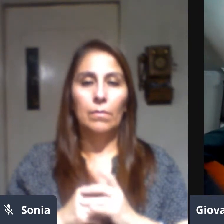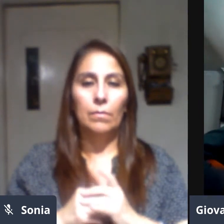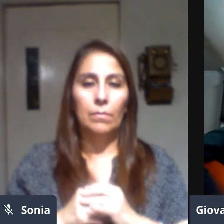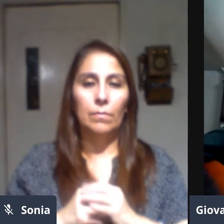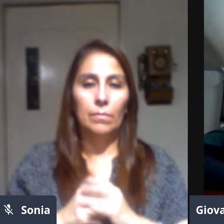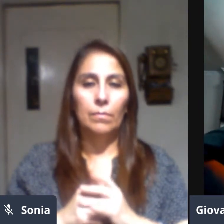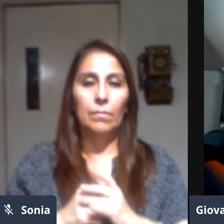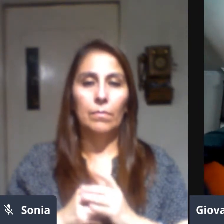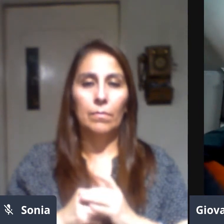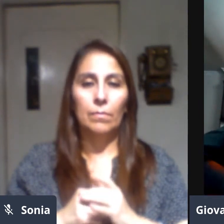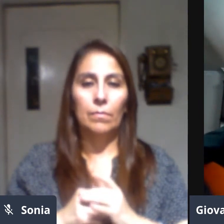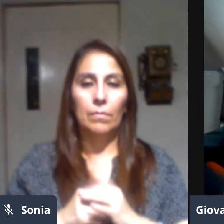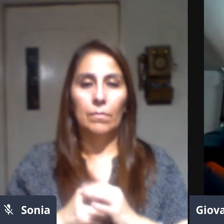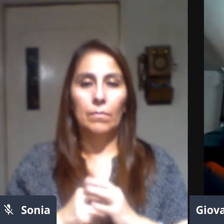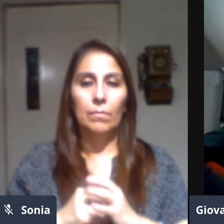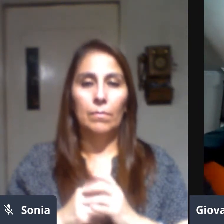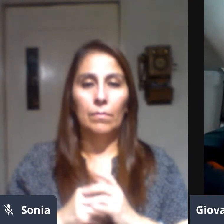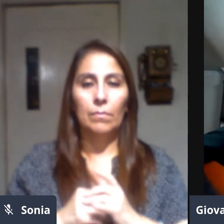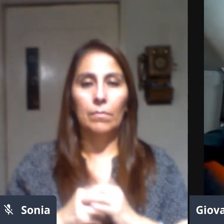no